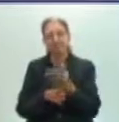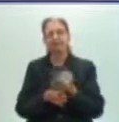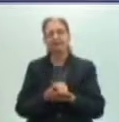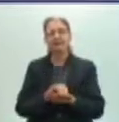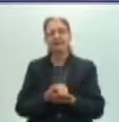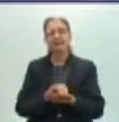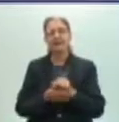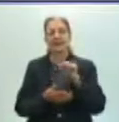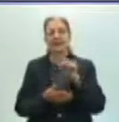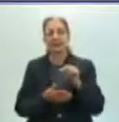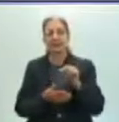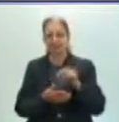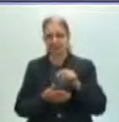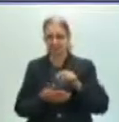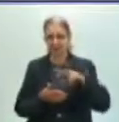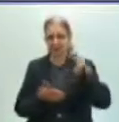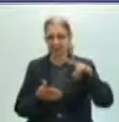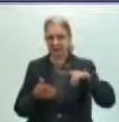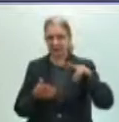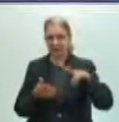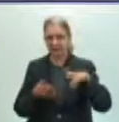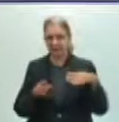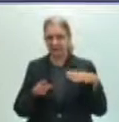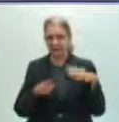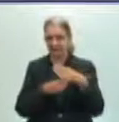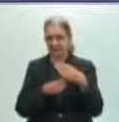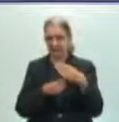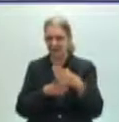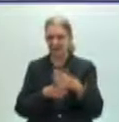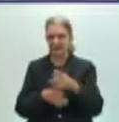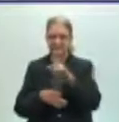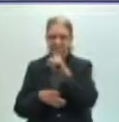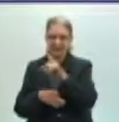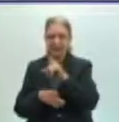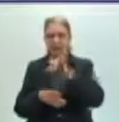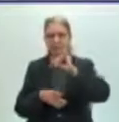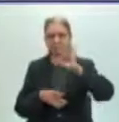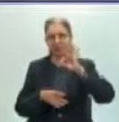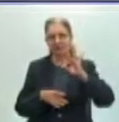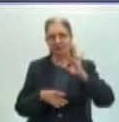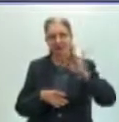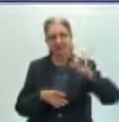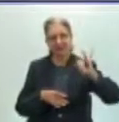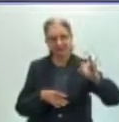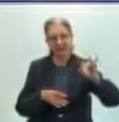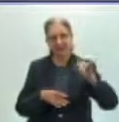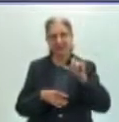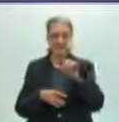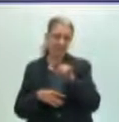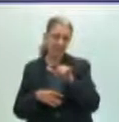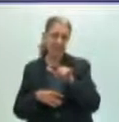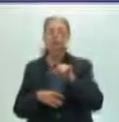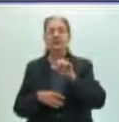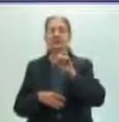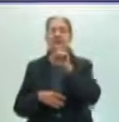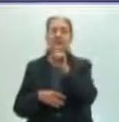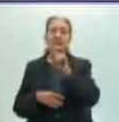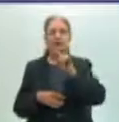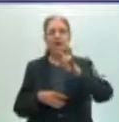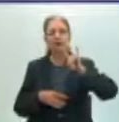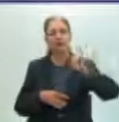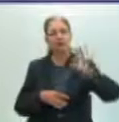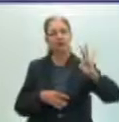Los valores centrales que ocupan esta posición son 187 y 189. Para hallar la